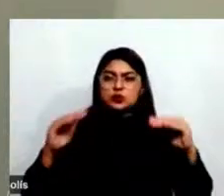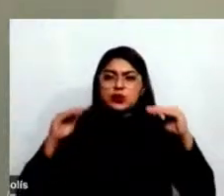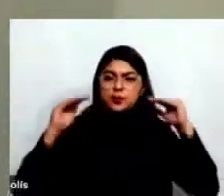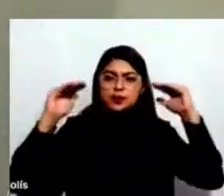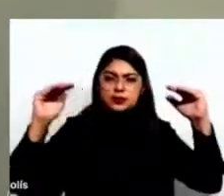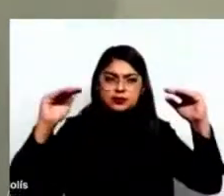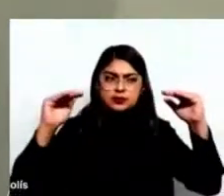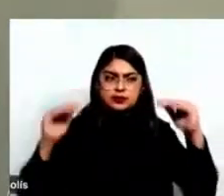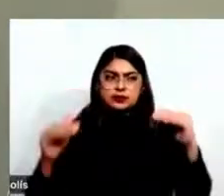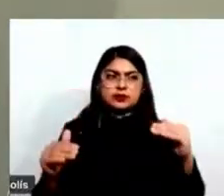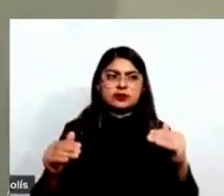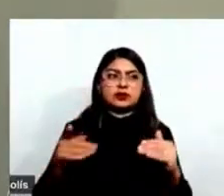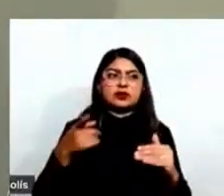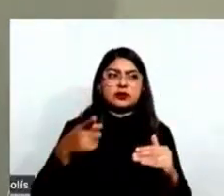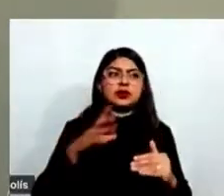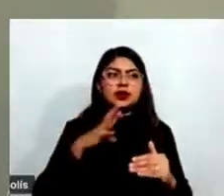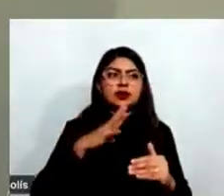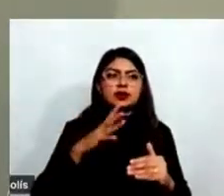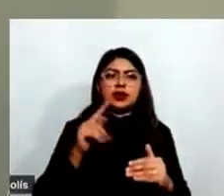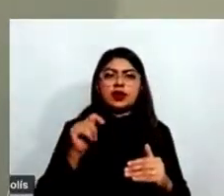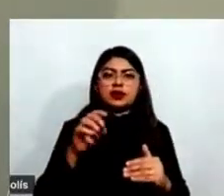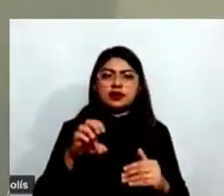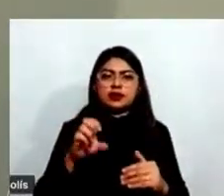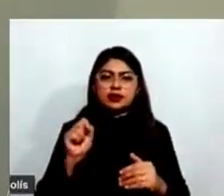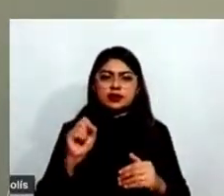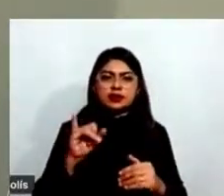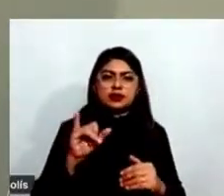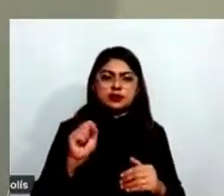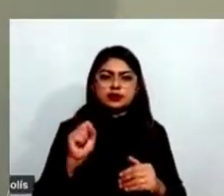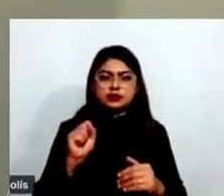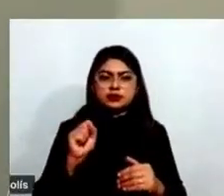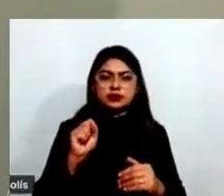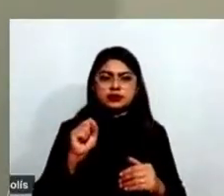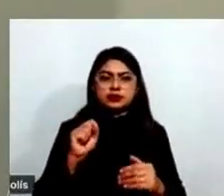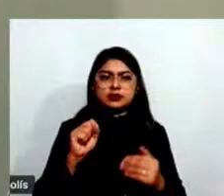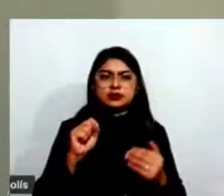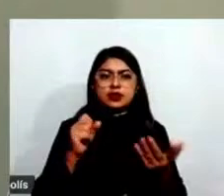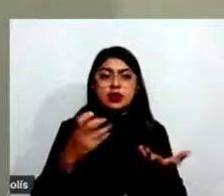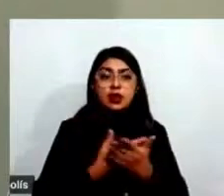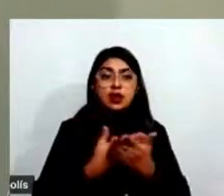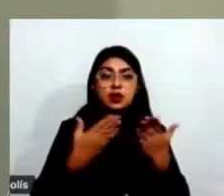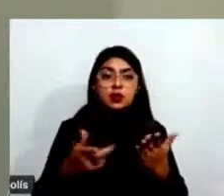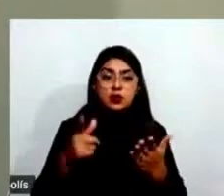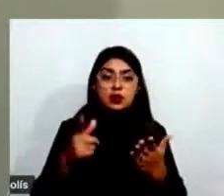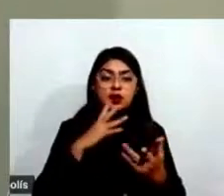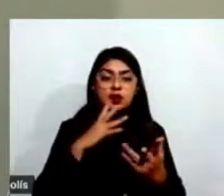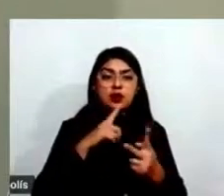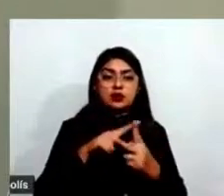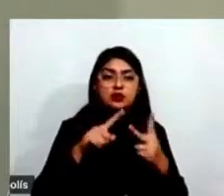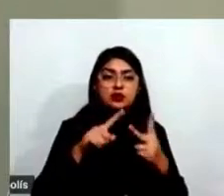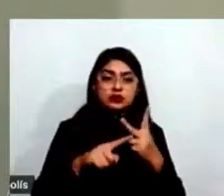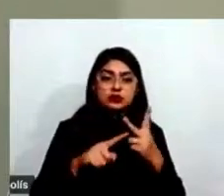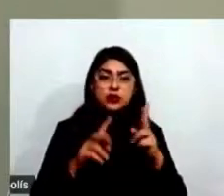tesis críticas. Y aquí vienen como dos temas y aprovecho para